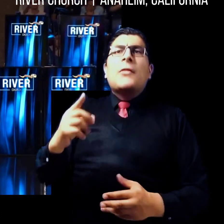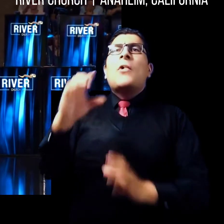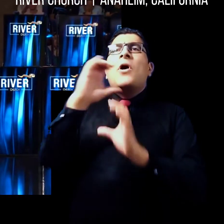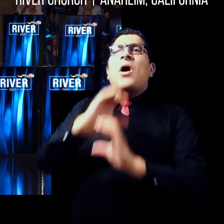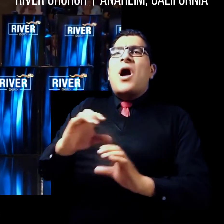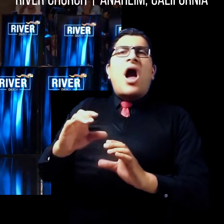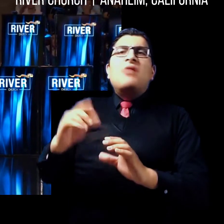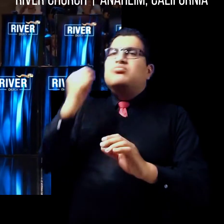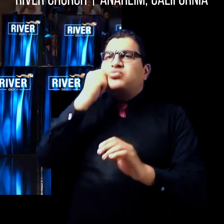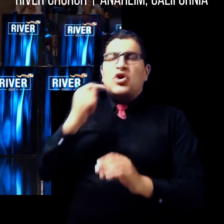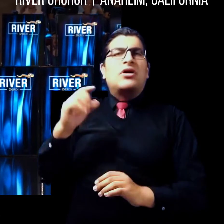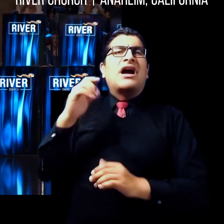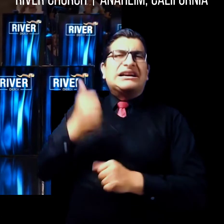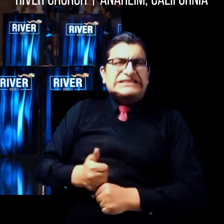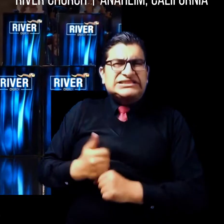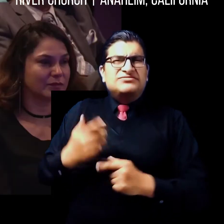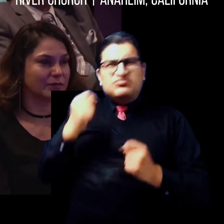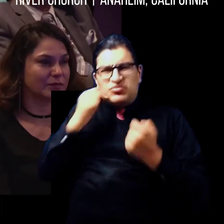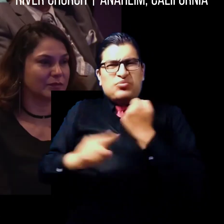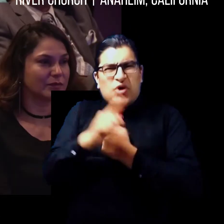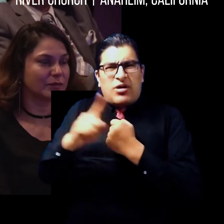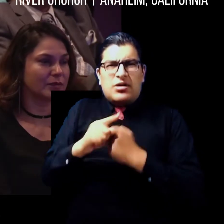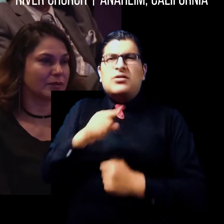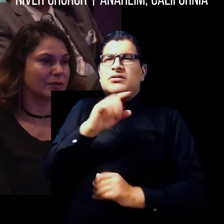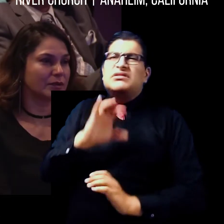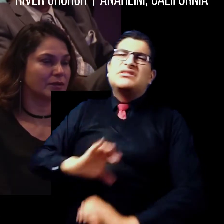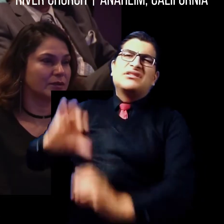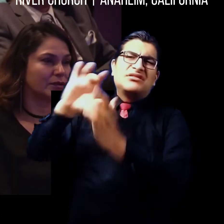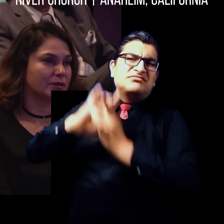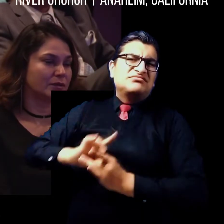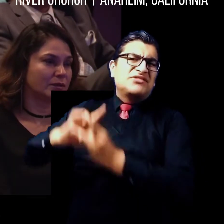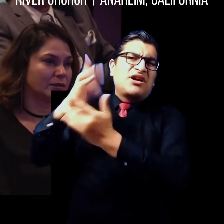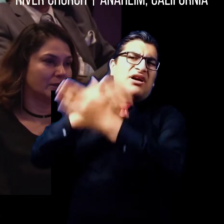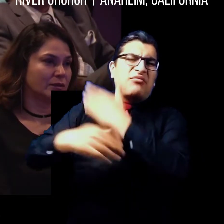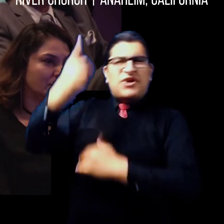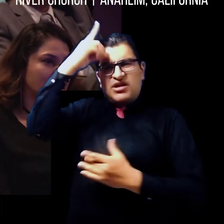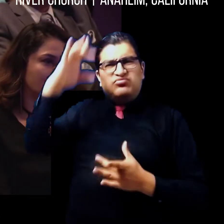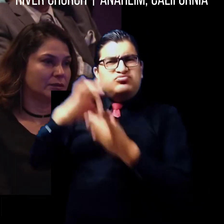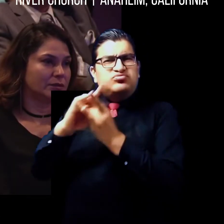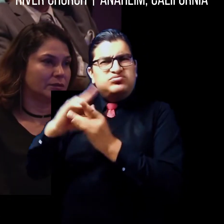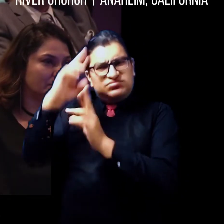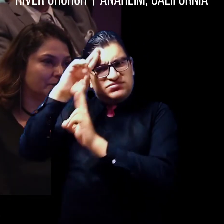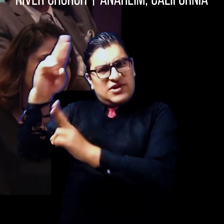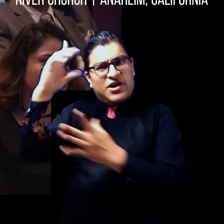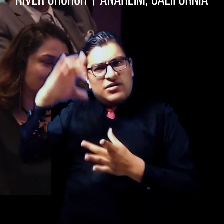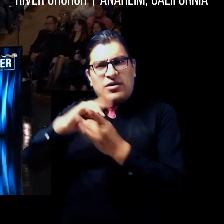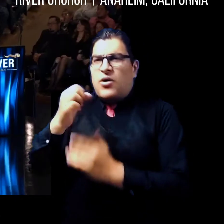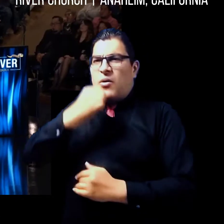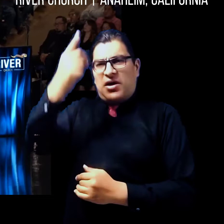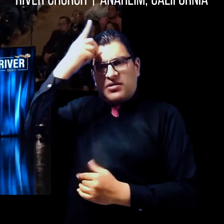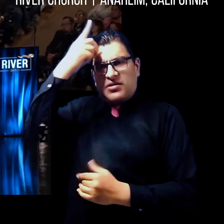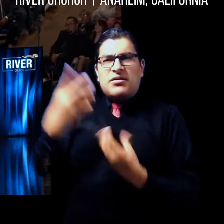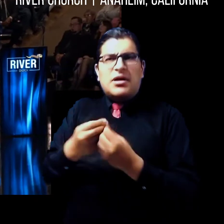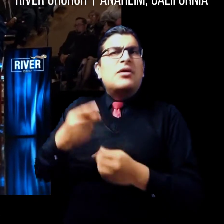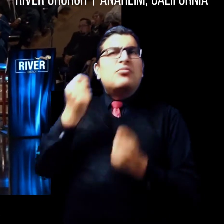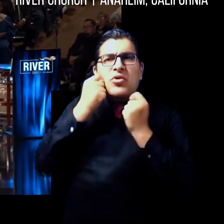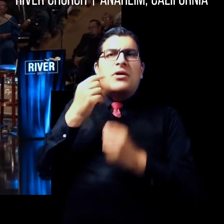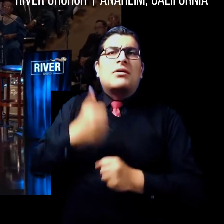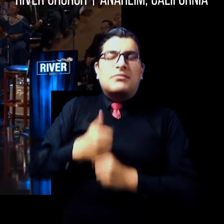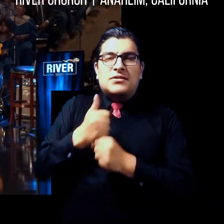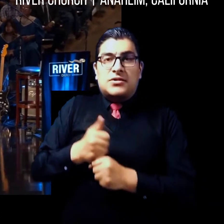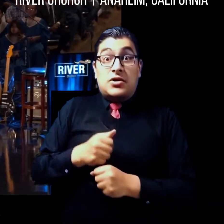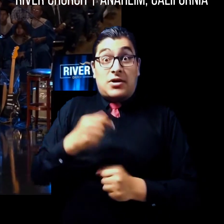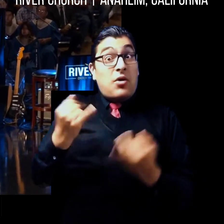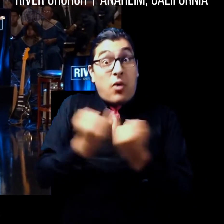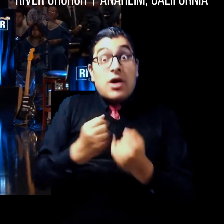tormenta, alaba en medio de la tribulación, y eso te dará respeto. Yo bendigo a las mujeres que tienen